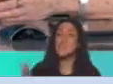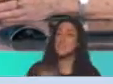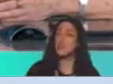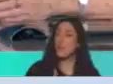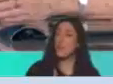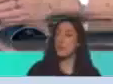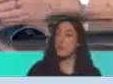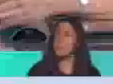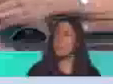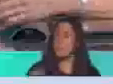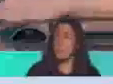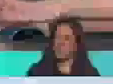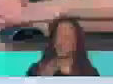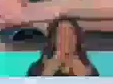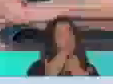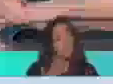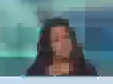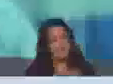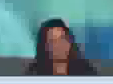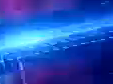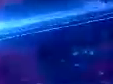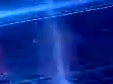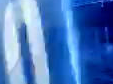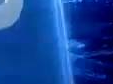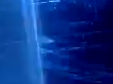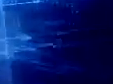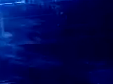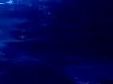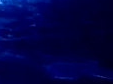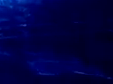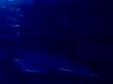poco Muchas gracias a